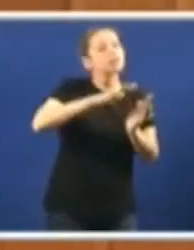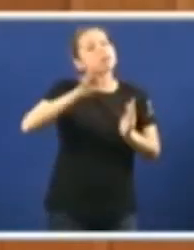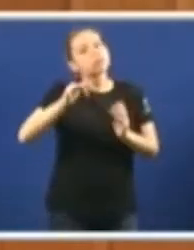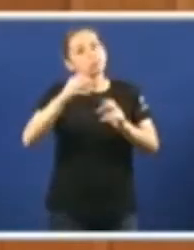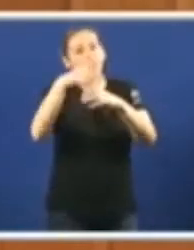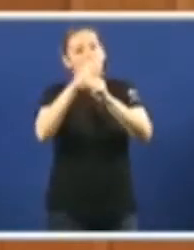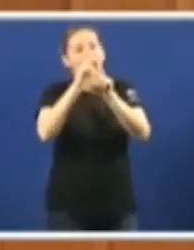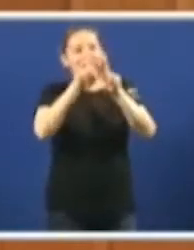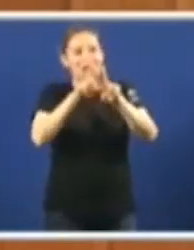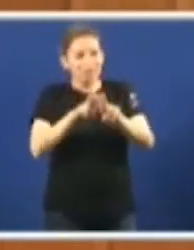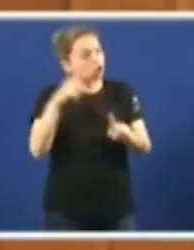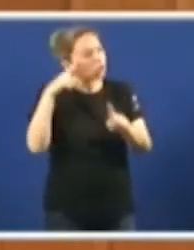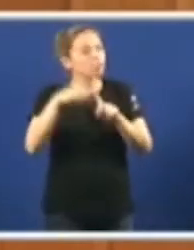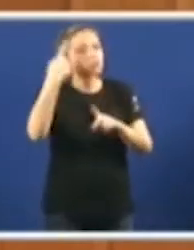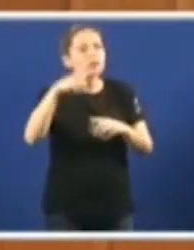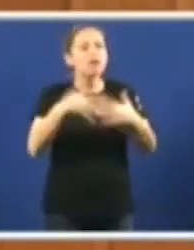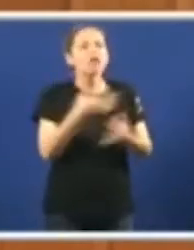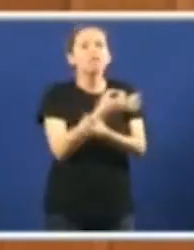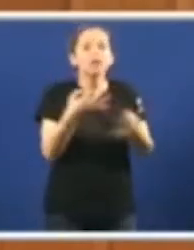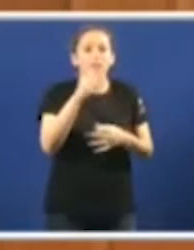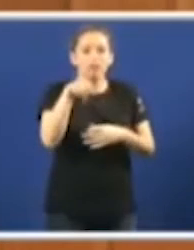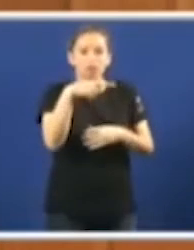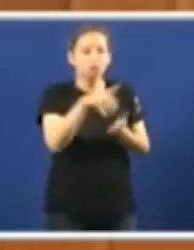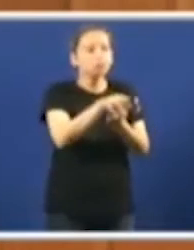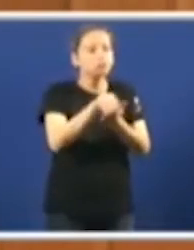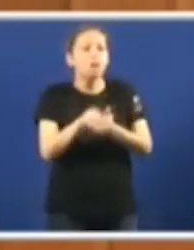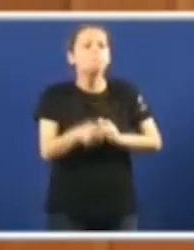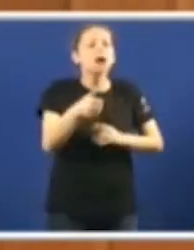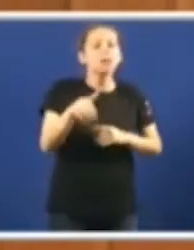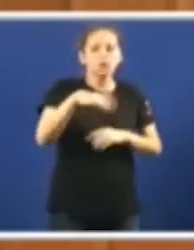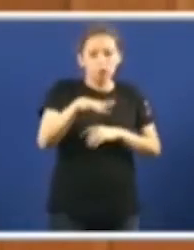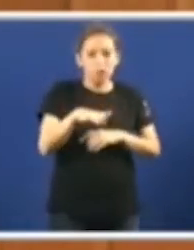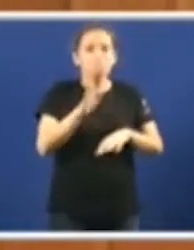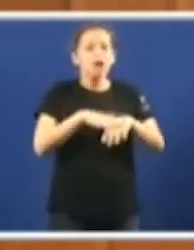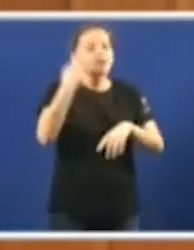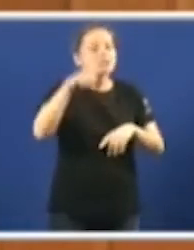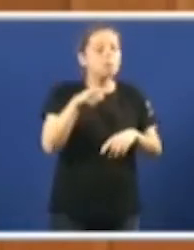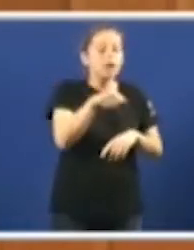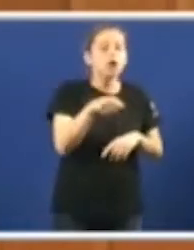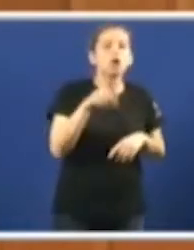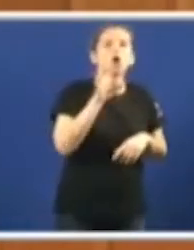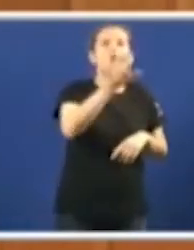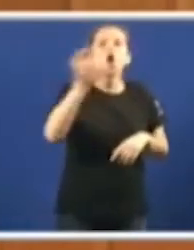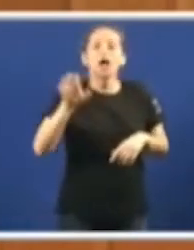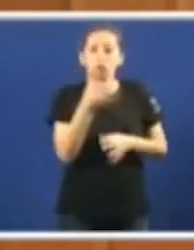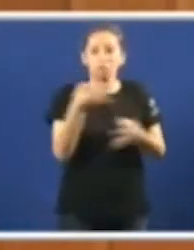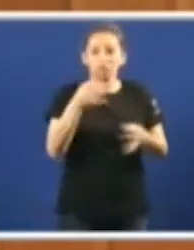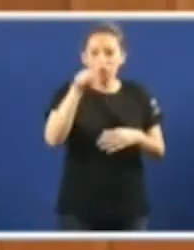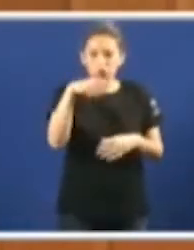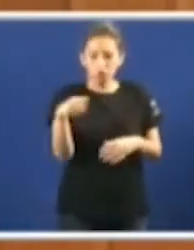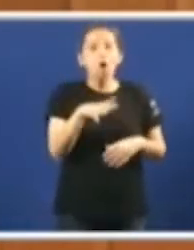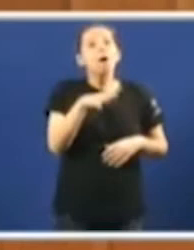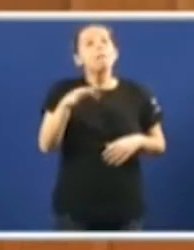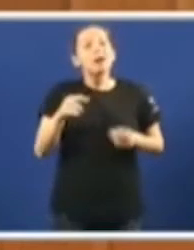destas trampas, onde se están recollendo máis, e verificar a súa colocación. En segundo lugar, por suposto, tense que